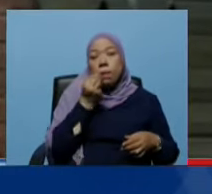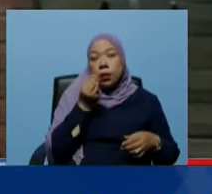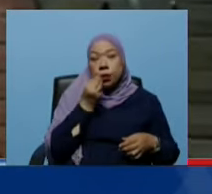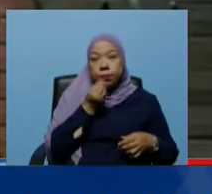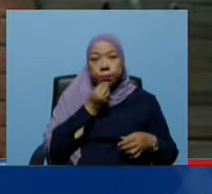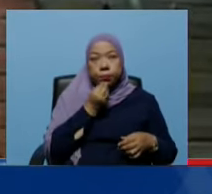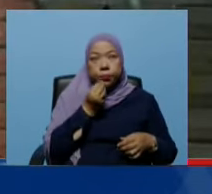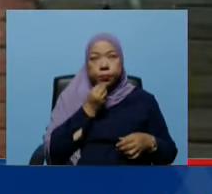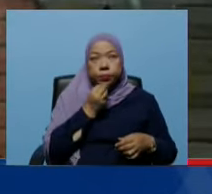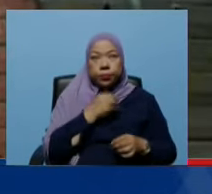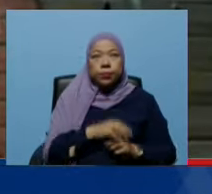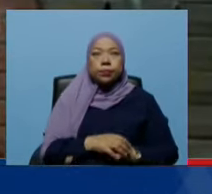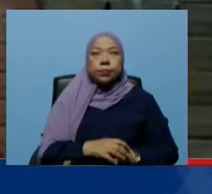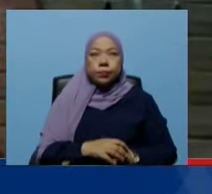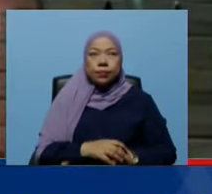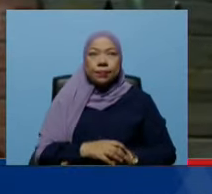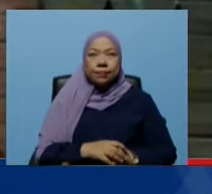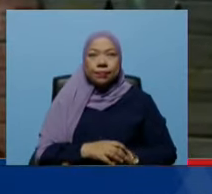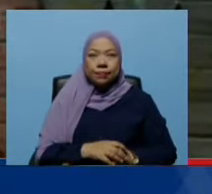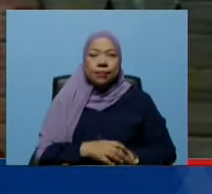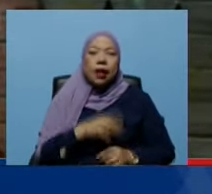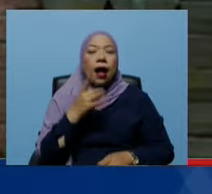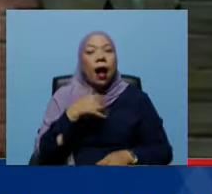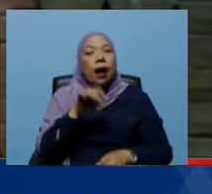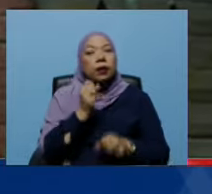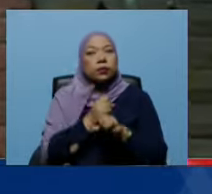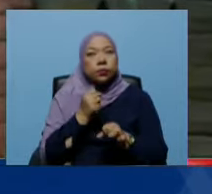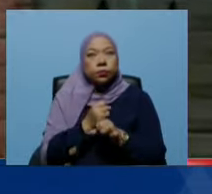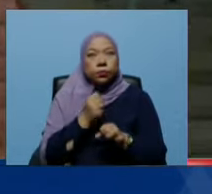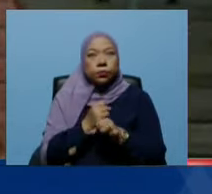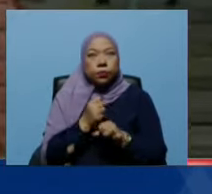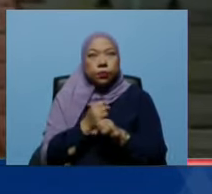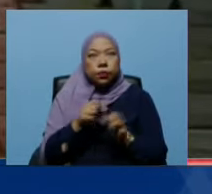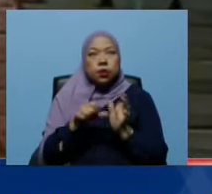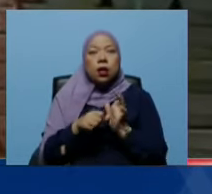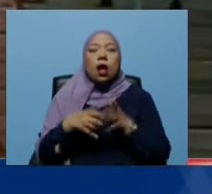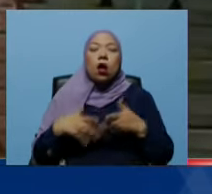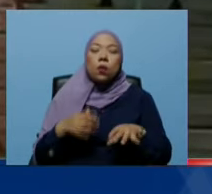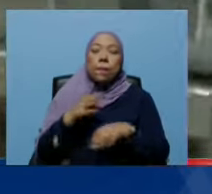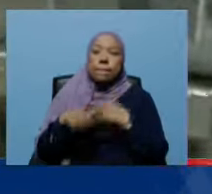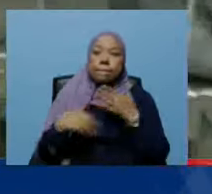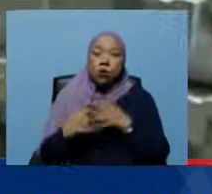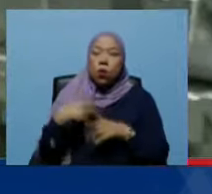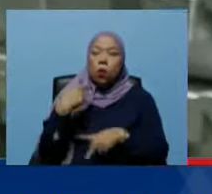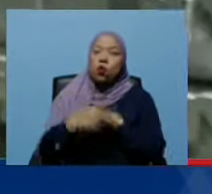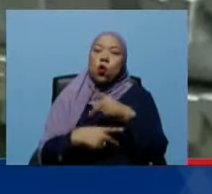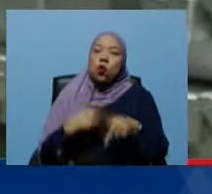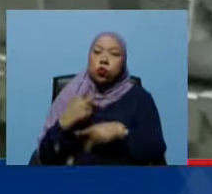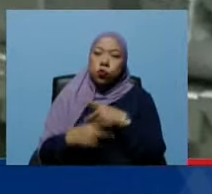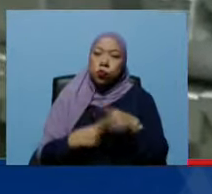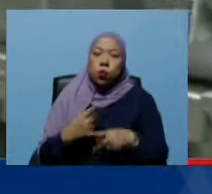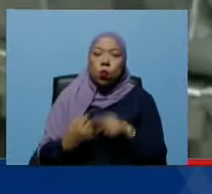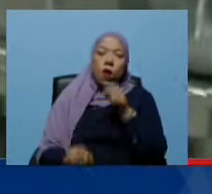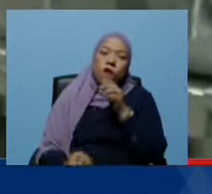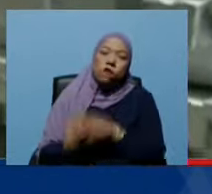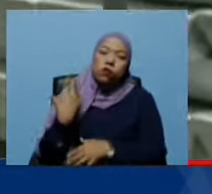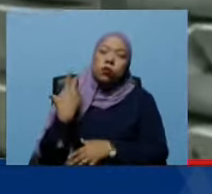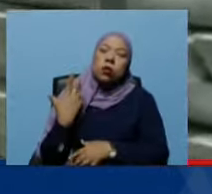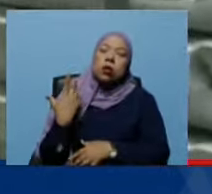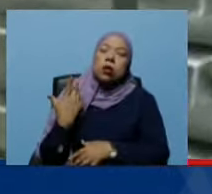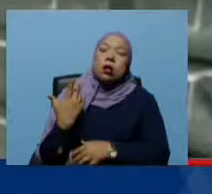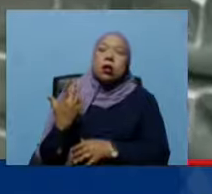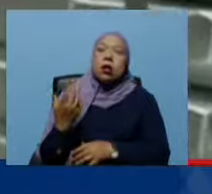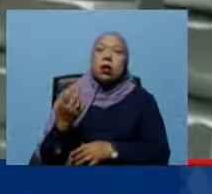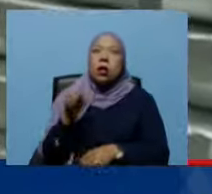nos encontramos, presidente, en esta línea donde nace la producción Fundación y